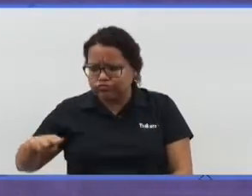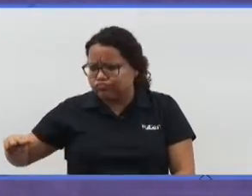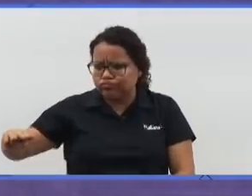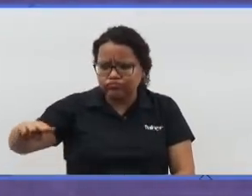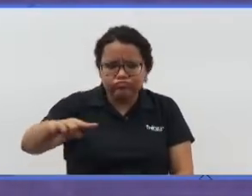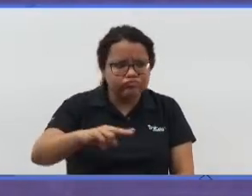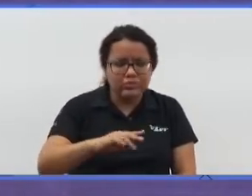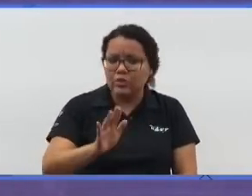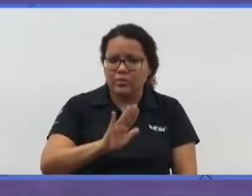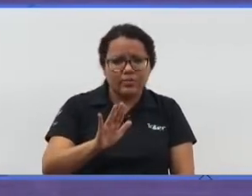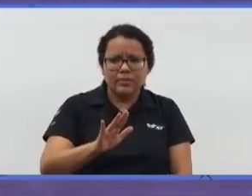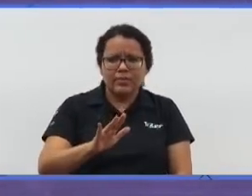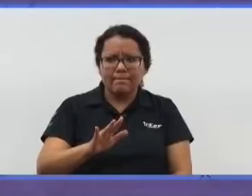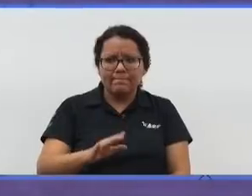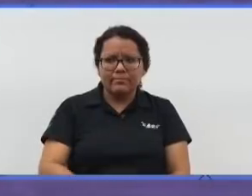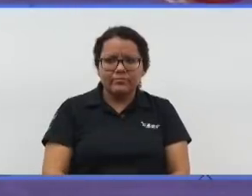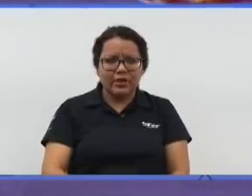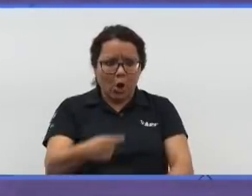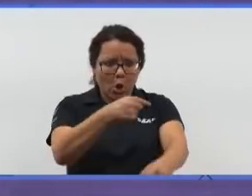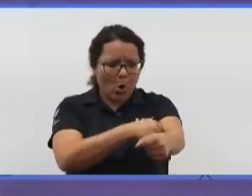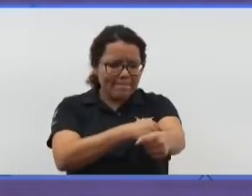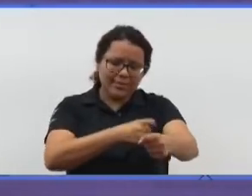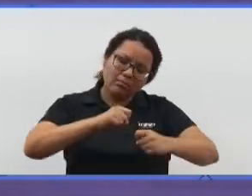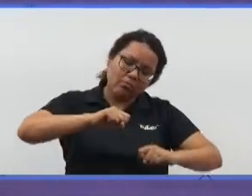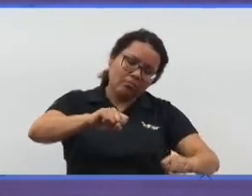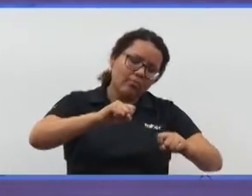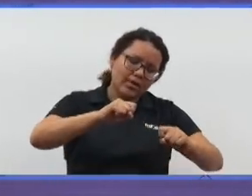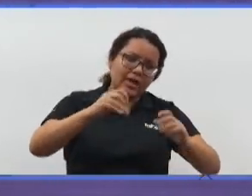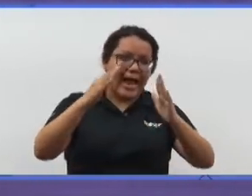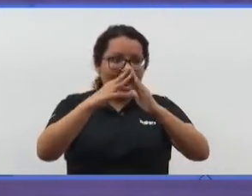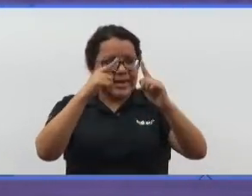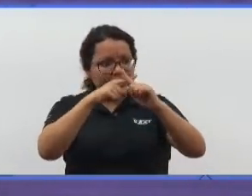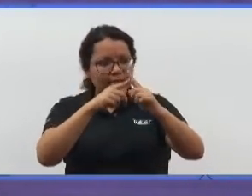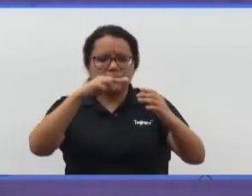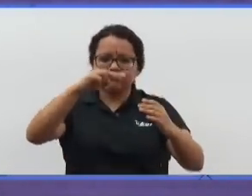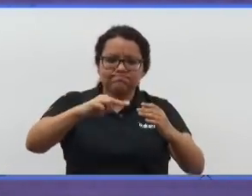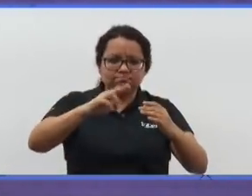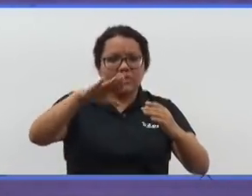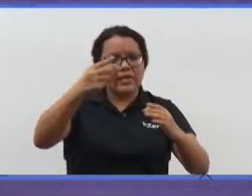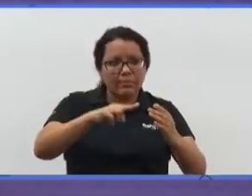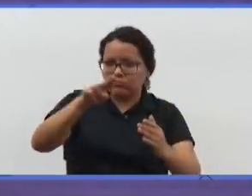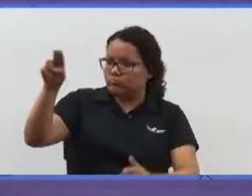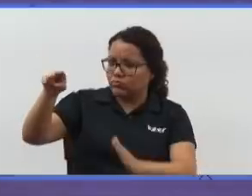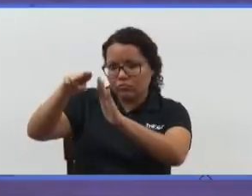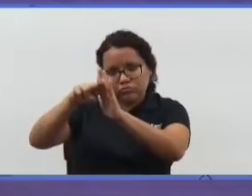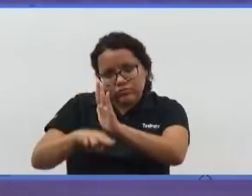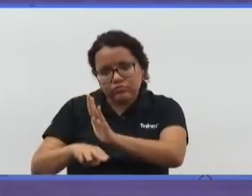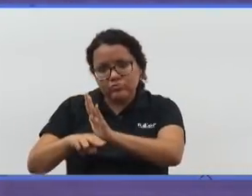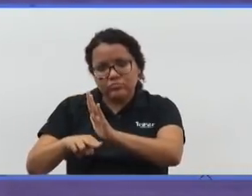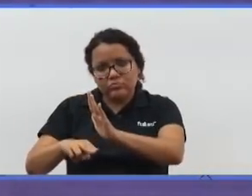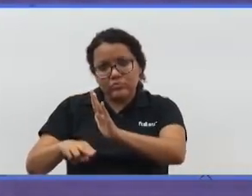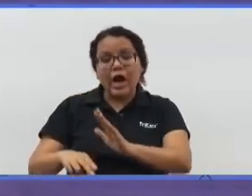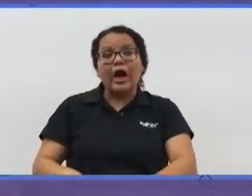me saca del hospital me llevas a la iglesia y me vas a enterar' indicaciones claras